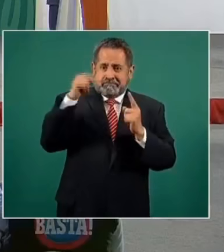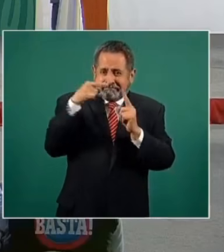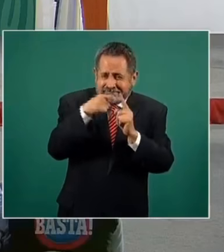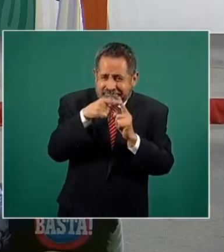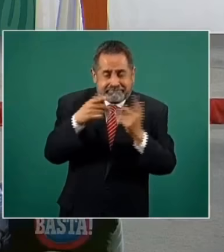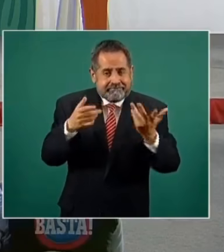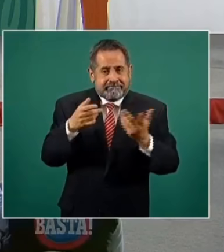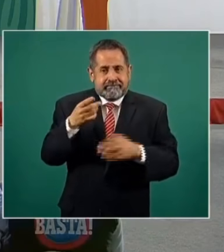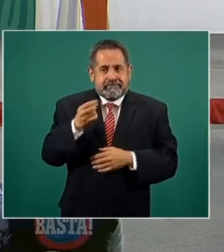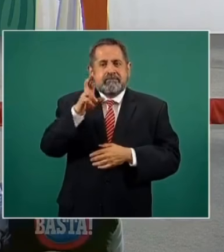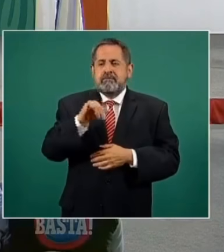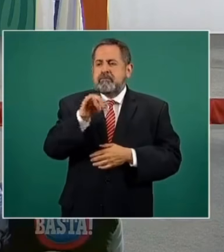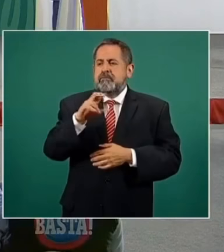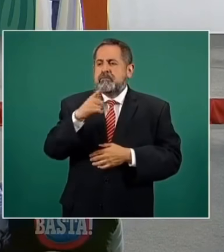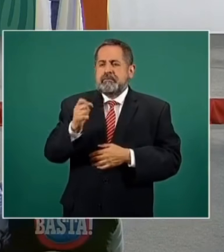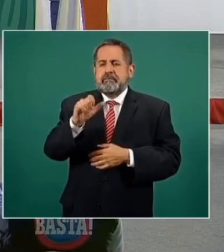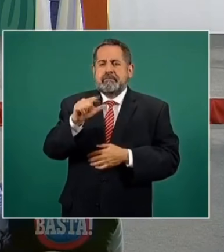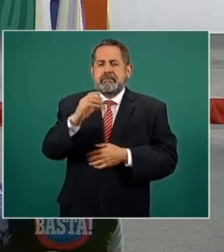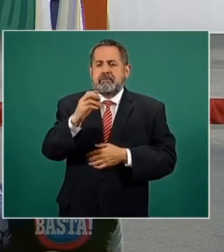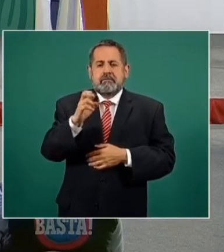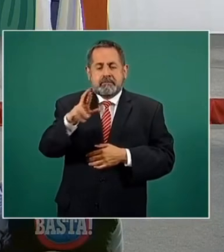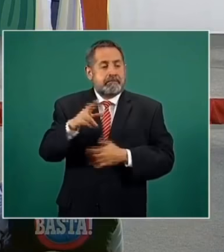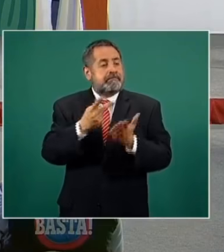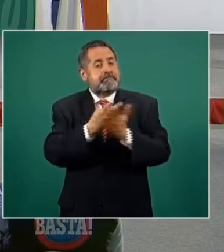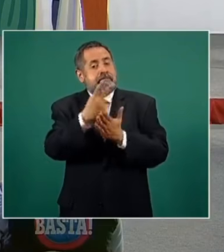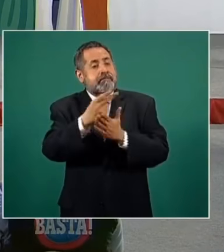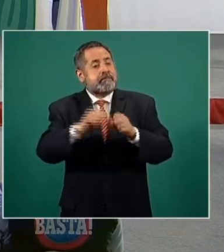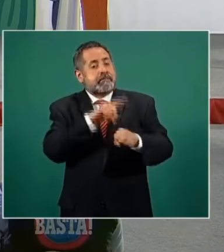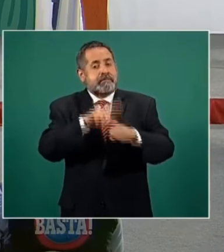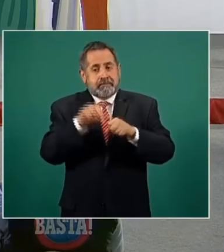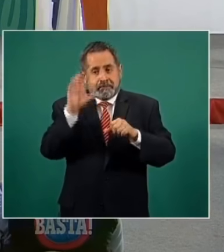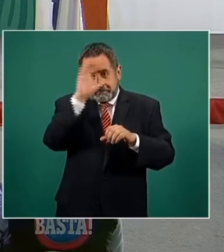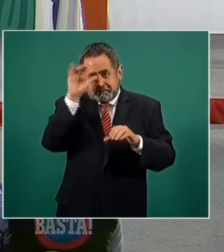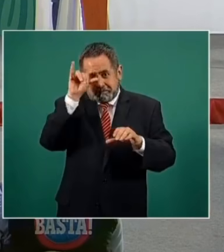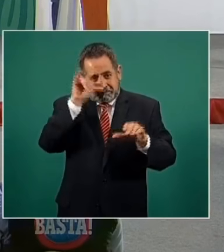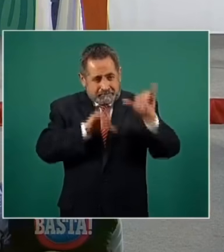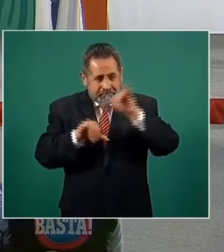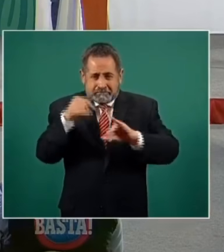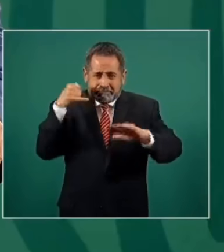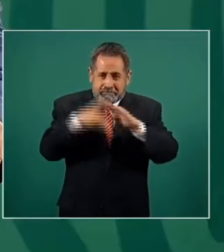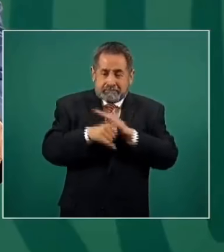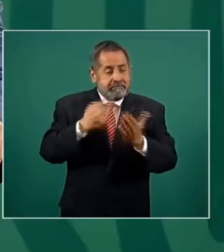el doctor Jorge Alcocer. Premio Nacional de Ciencia.